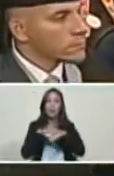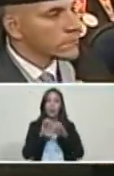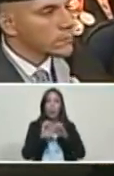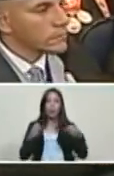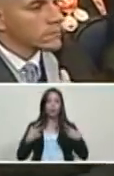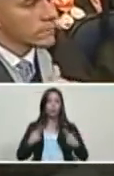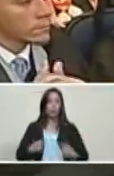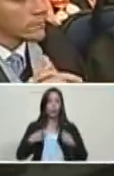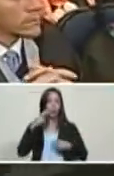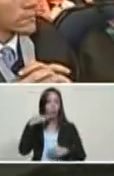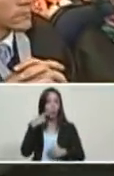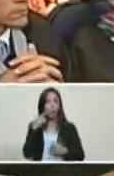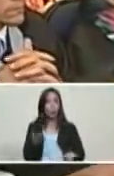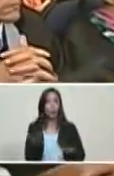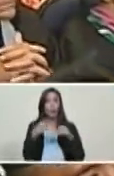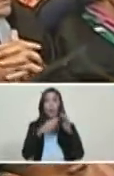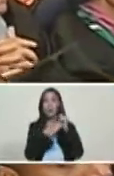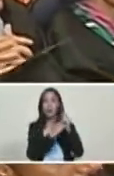tenemos que liberar en el trabajo,